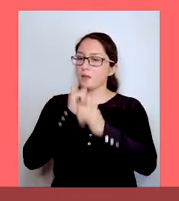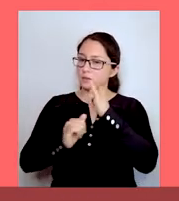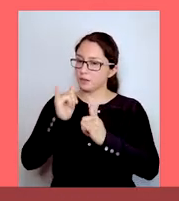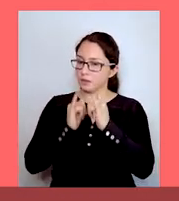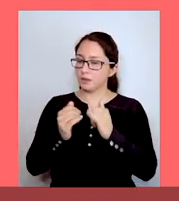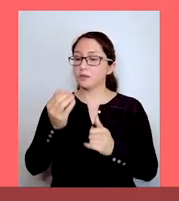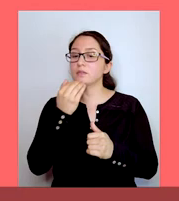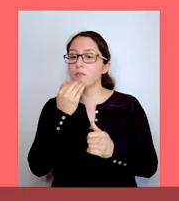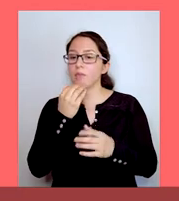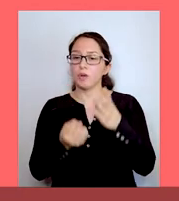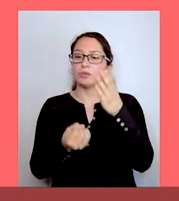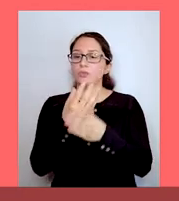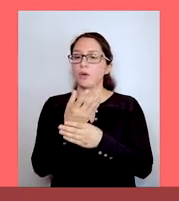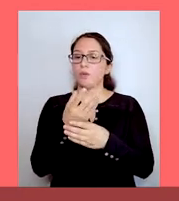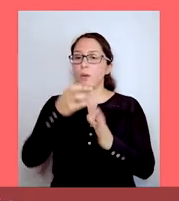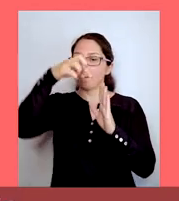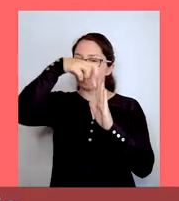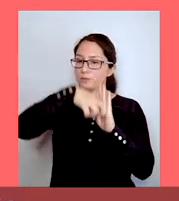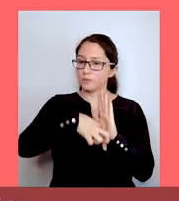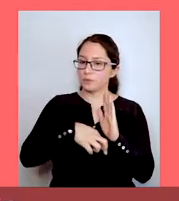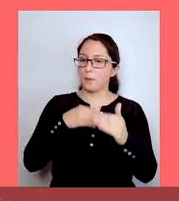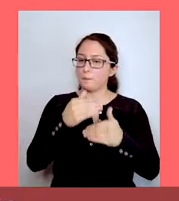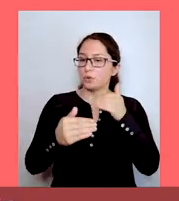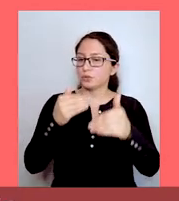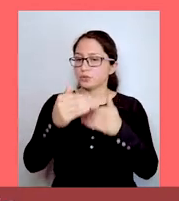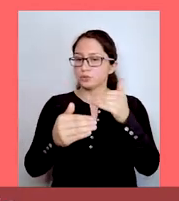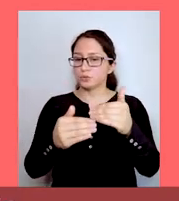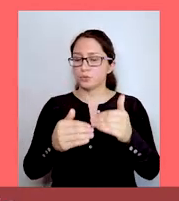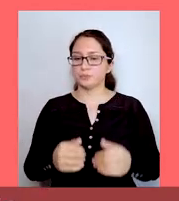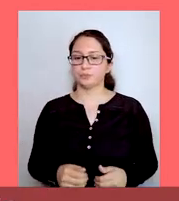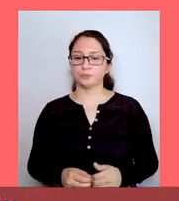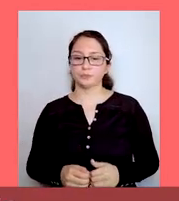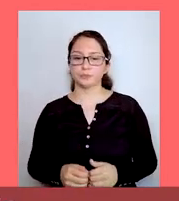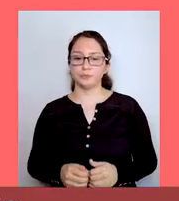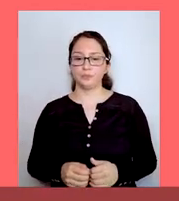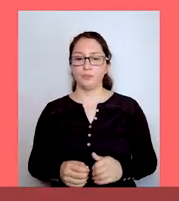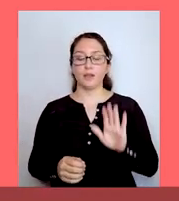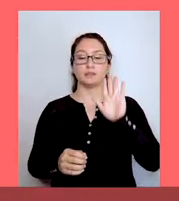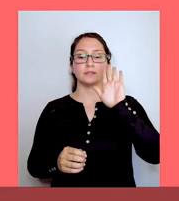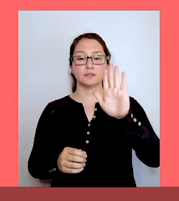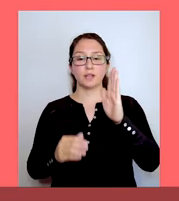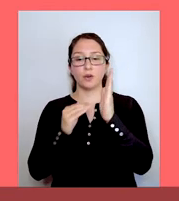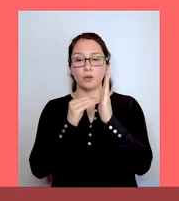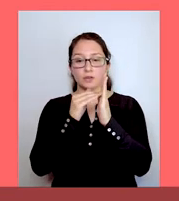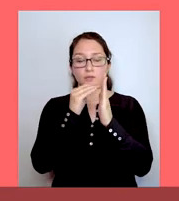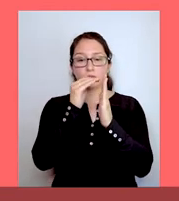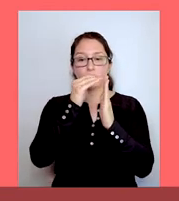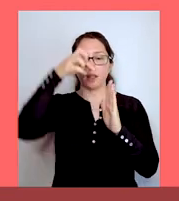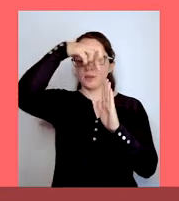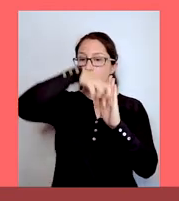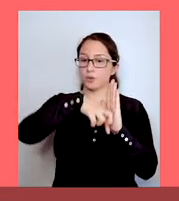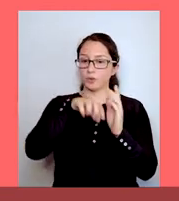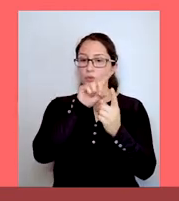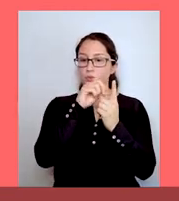factible o no de transformarse digitalmente, así como las posibilidades de innovar en el proceso de producción. Existen 5 niveles